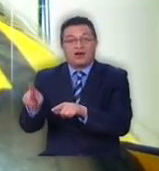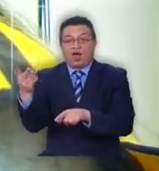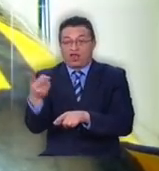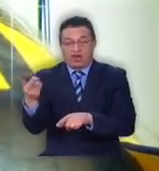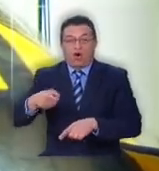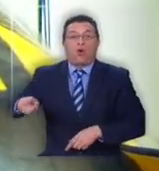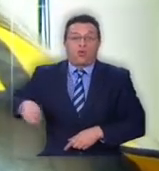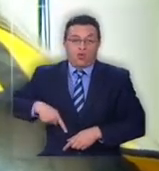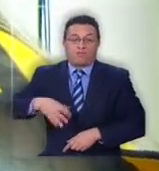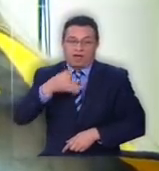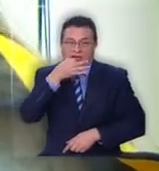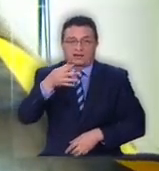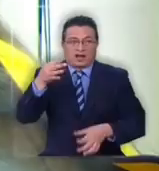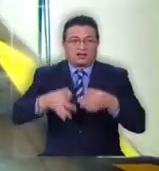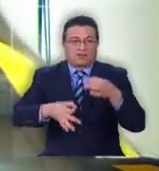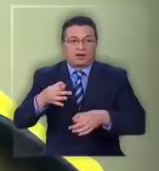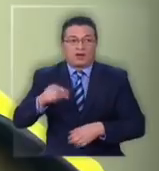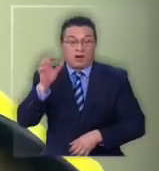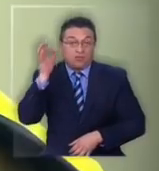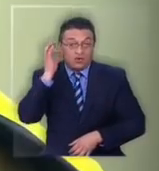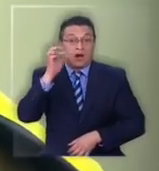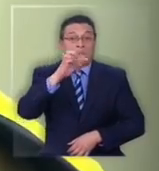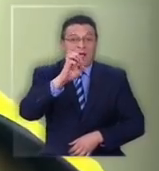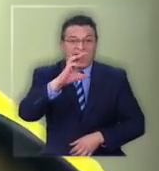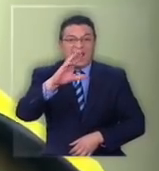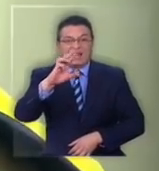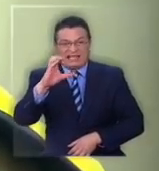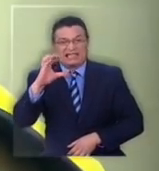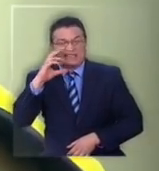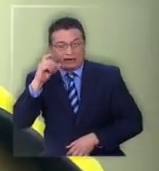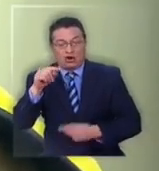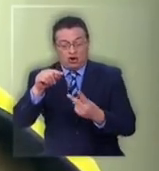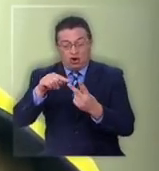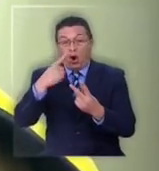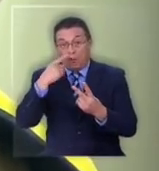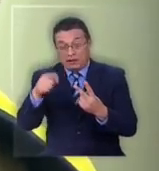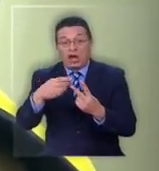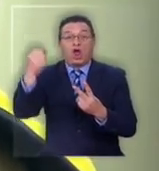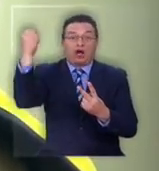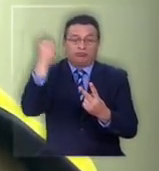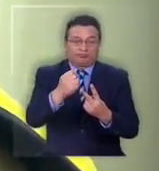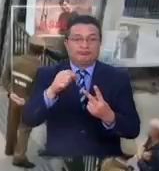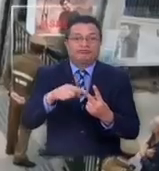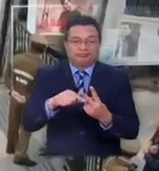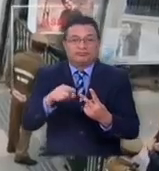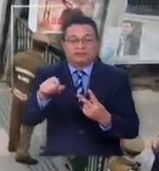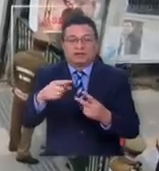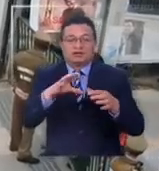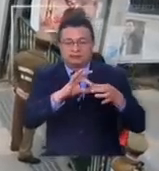culpables según el tribunal, ella de parricidio, el de homicidio calificado, Una historia